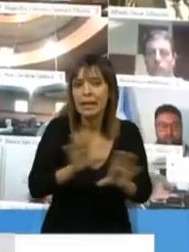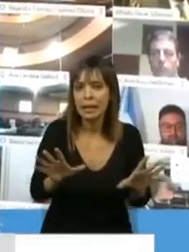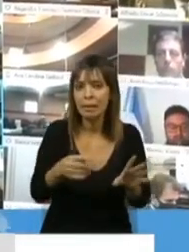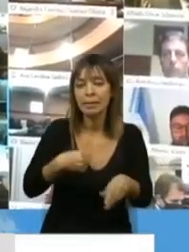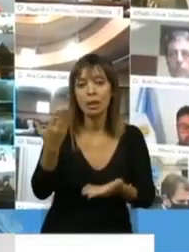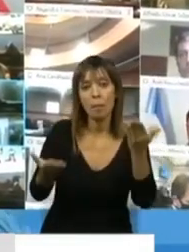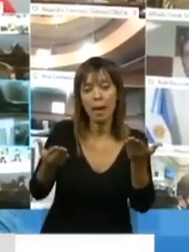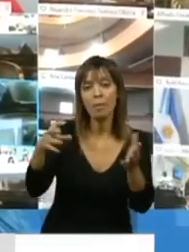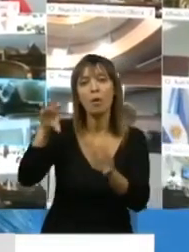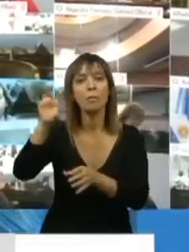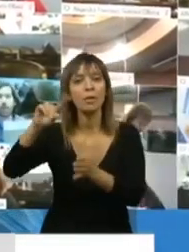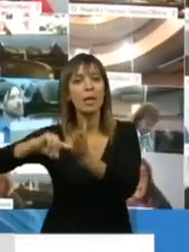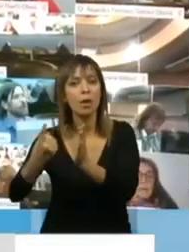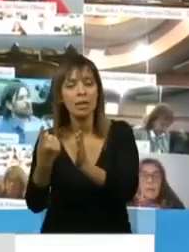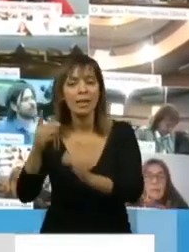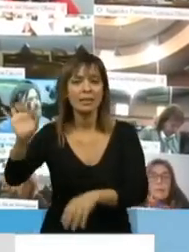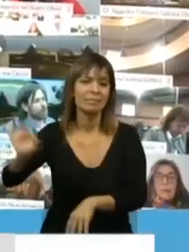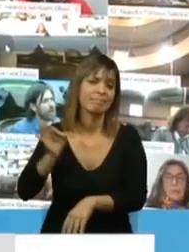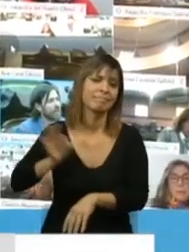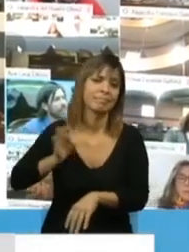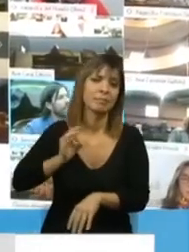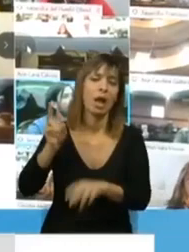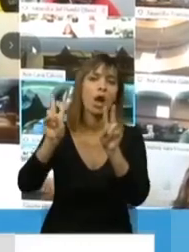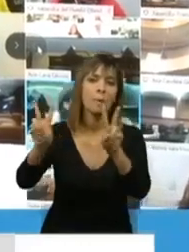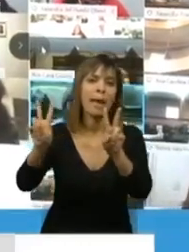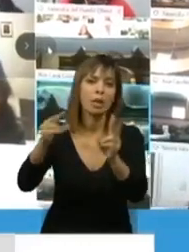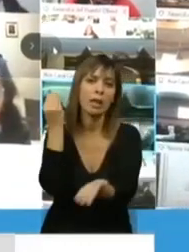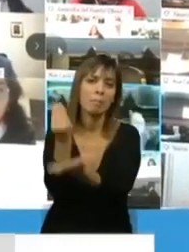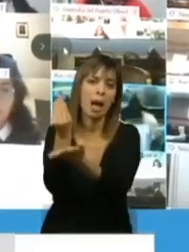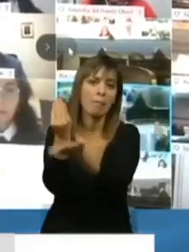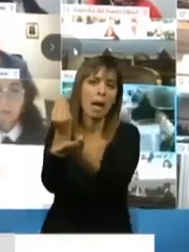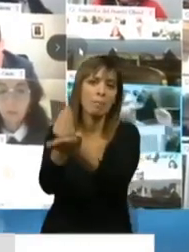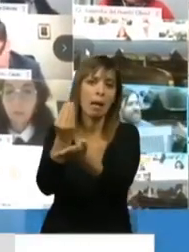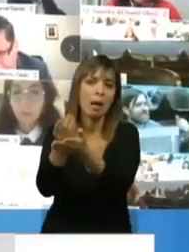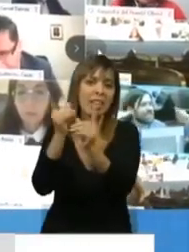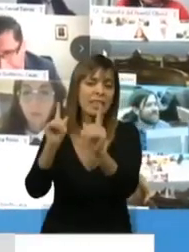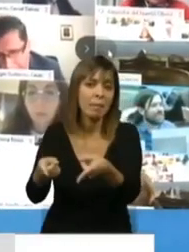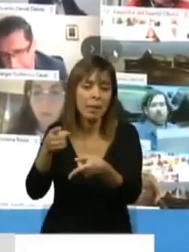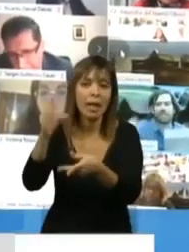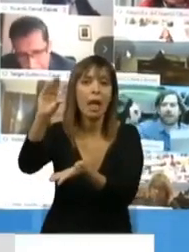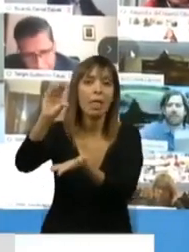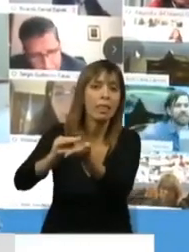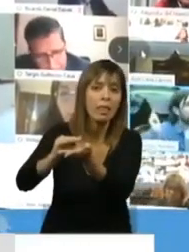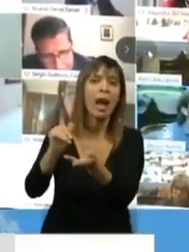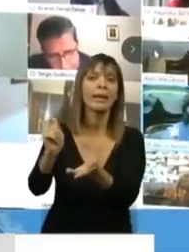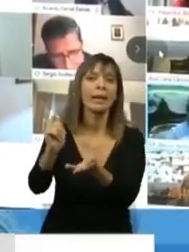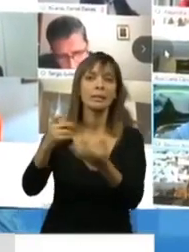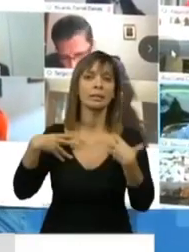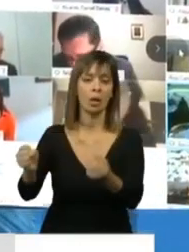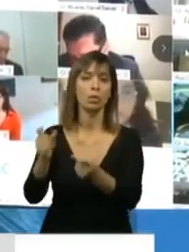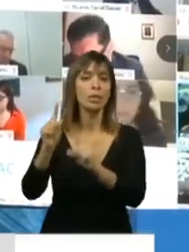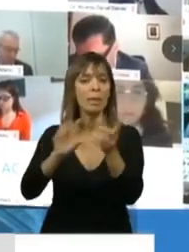provincia de Buenos Aires, décadas de gobiernos peronistas ininterrumpidos, donde también se ajustó a la salud, donde también se precarizó a las